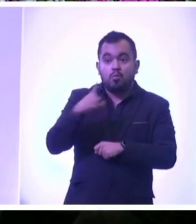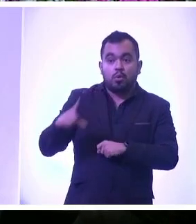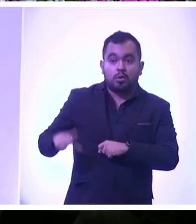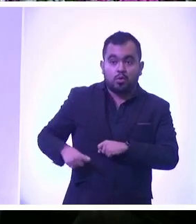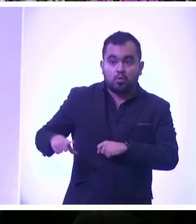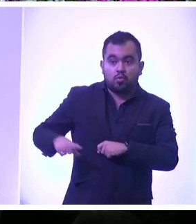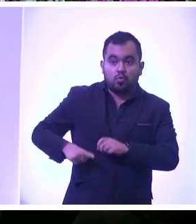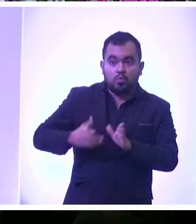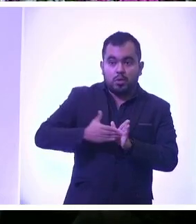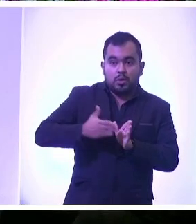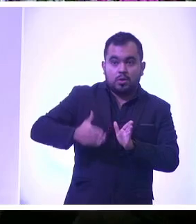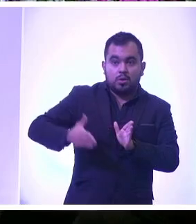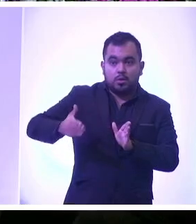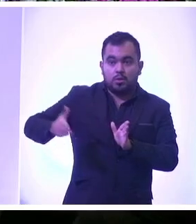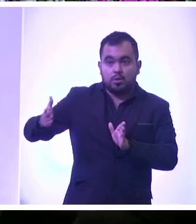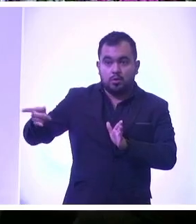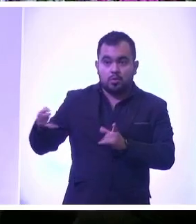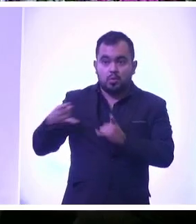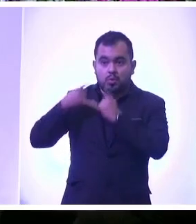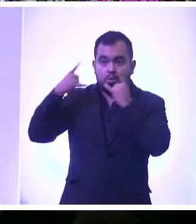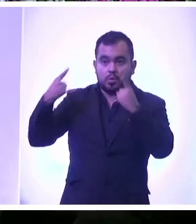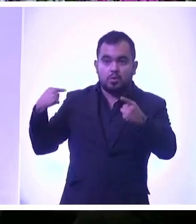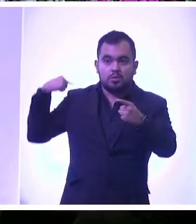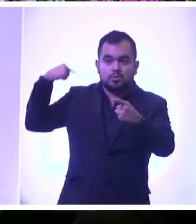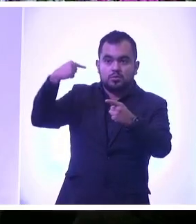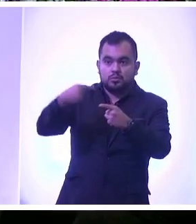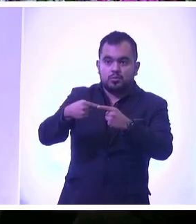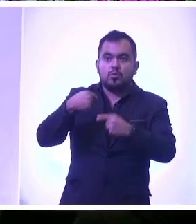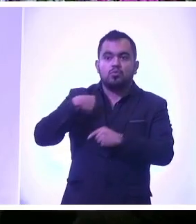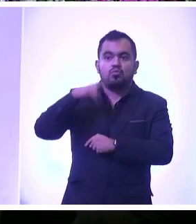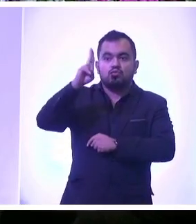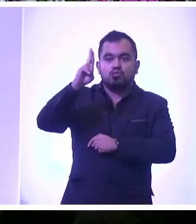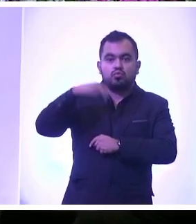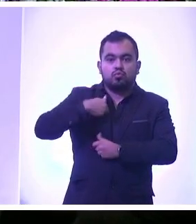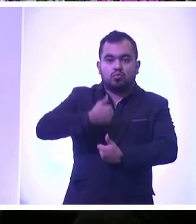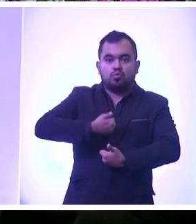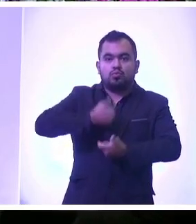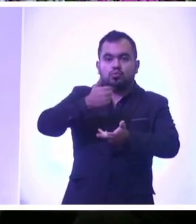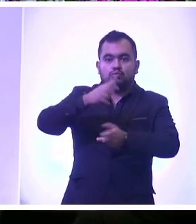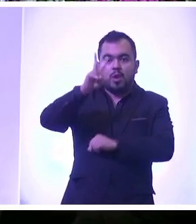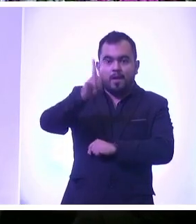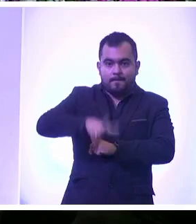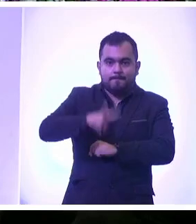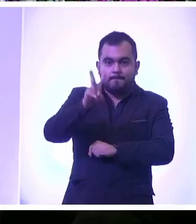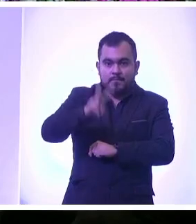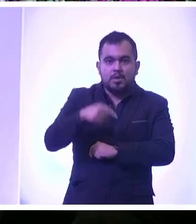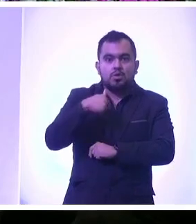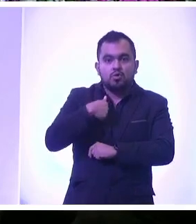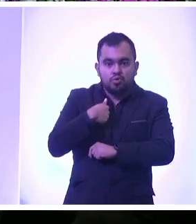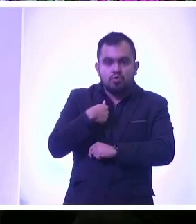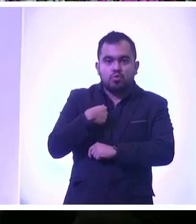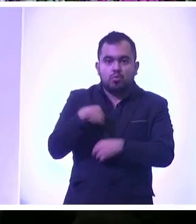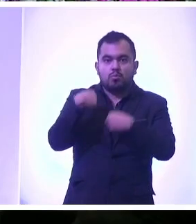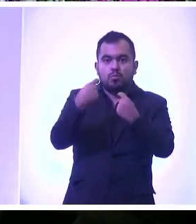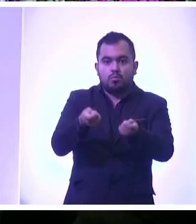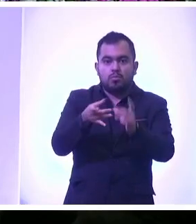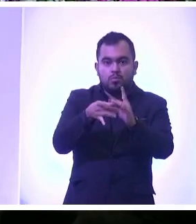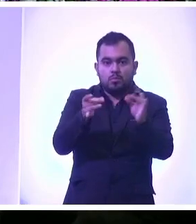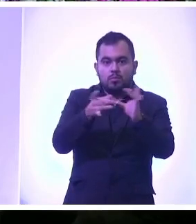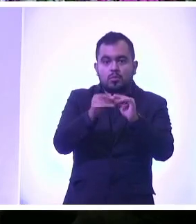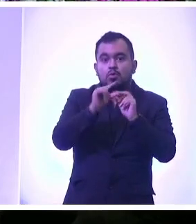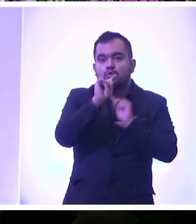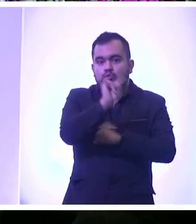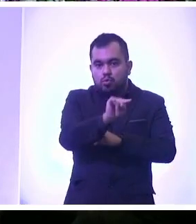cierto momento de la historia dicho yo soy el que tengo la verdad y voy a darte esto porque esto es lo que tú